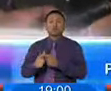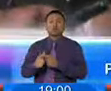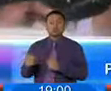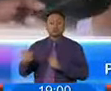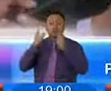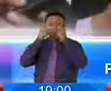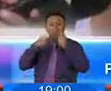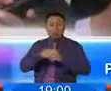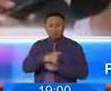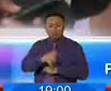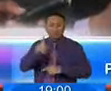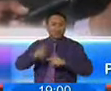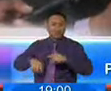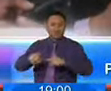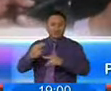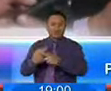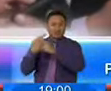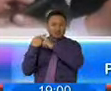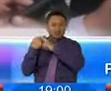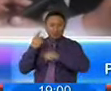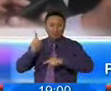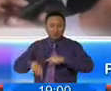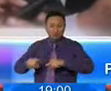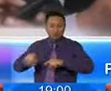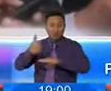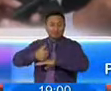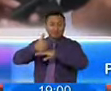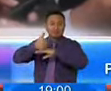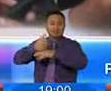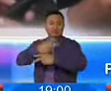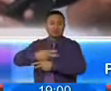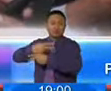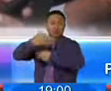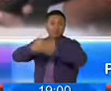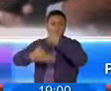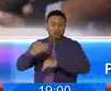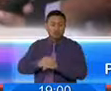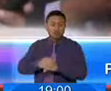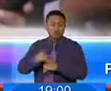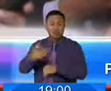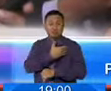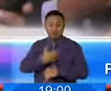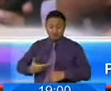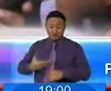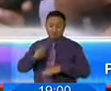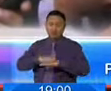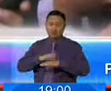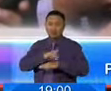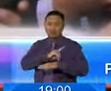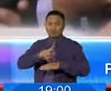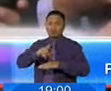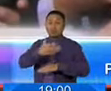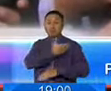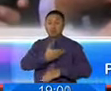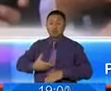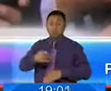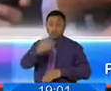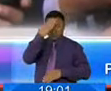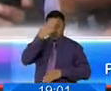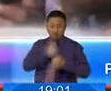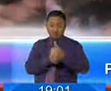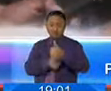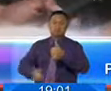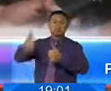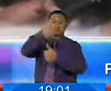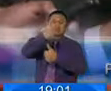ninguna competencia para hacer esa investigación sobre el Consejo de la Judicatura y el presidente del Consejo de la Judicatura, ya que el presidente del Consejo, como ustedes saben, tiene